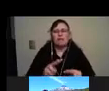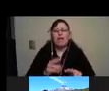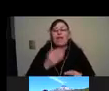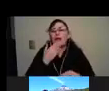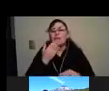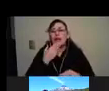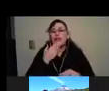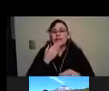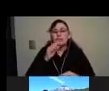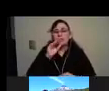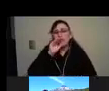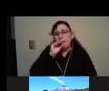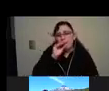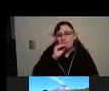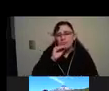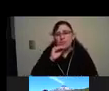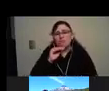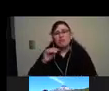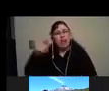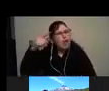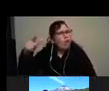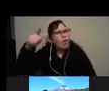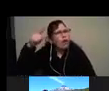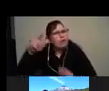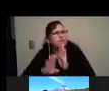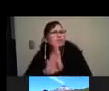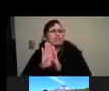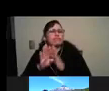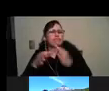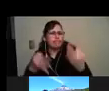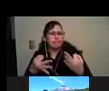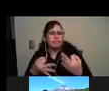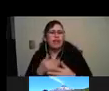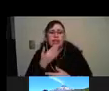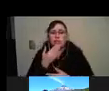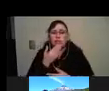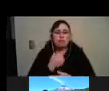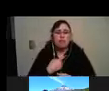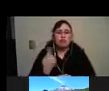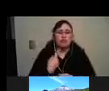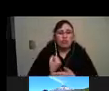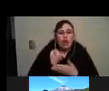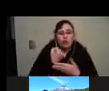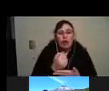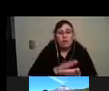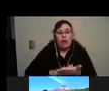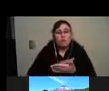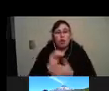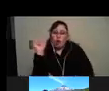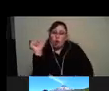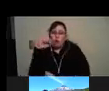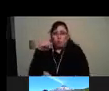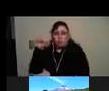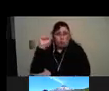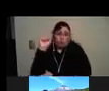un lenguaje que sea coherente y atingente, ¿ya? Que nos permite poder regular la postura,